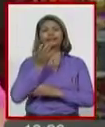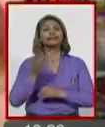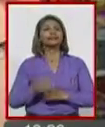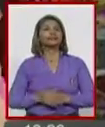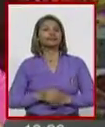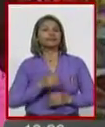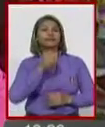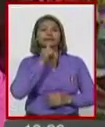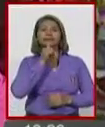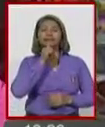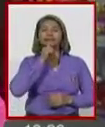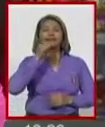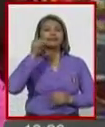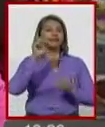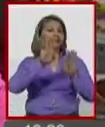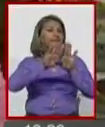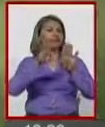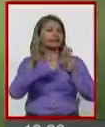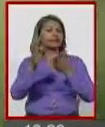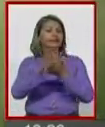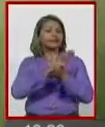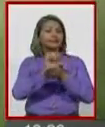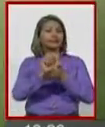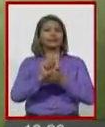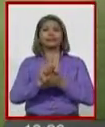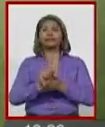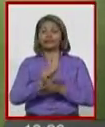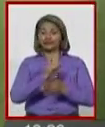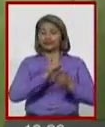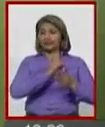gotera, hay puertas que están destruidas